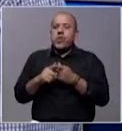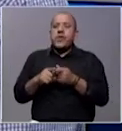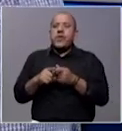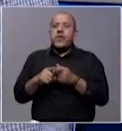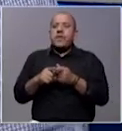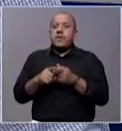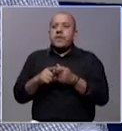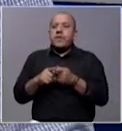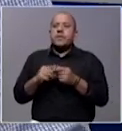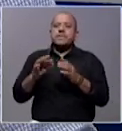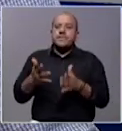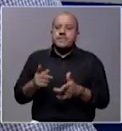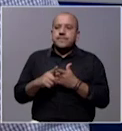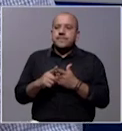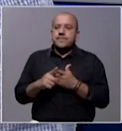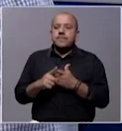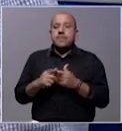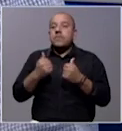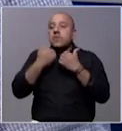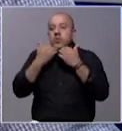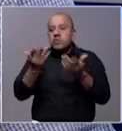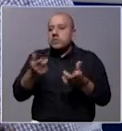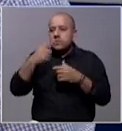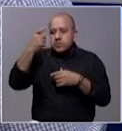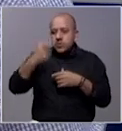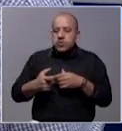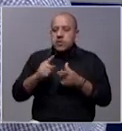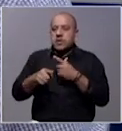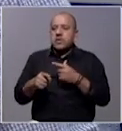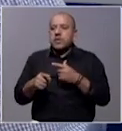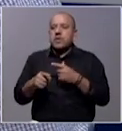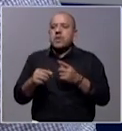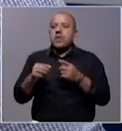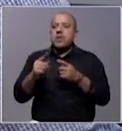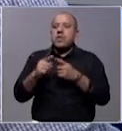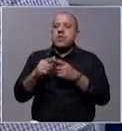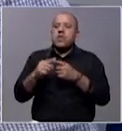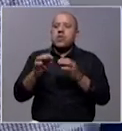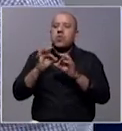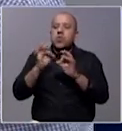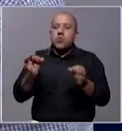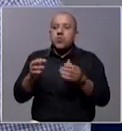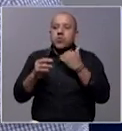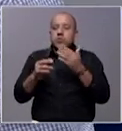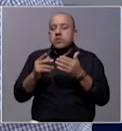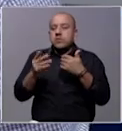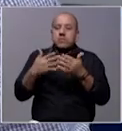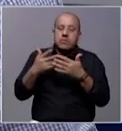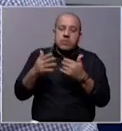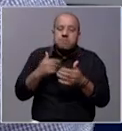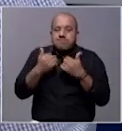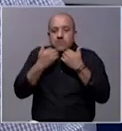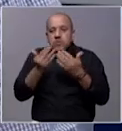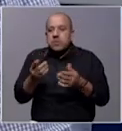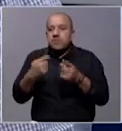asumido no sé si ha sido por una decisión personal o por una decisión estratégica de su partido o bueno importa poco por supuesto